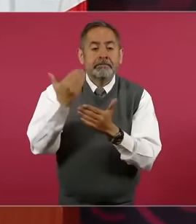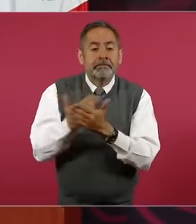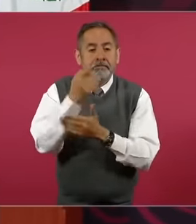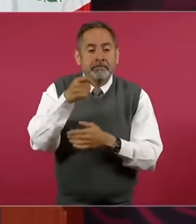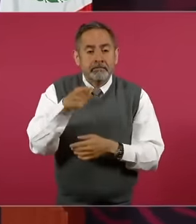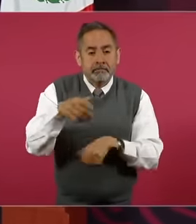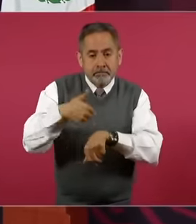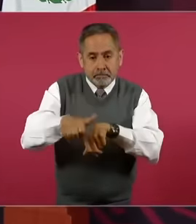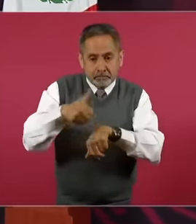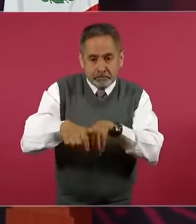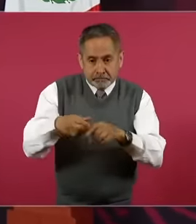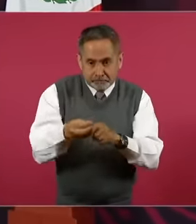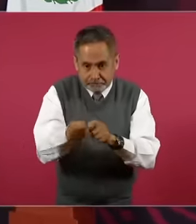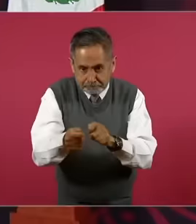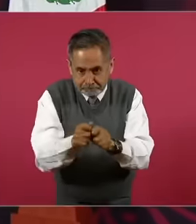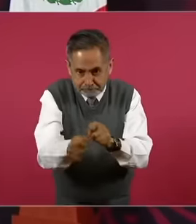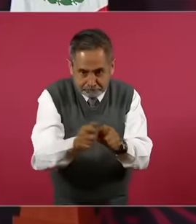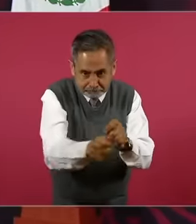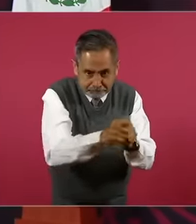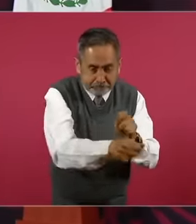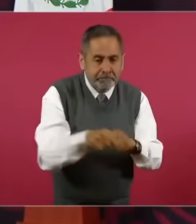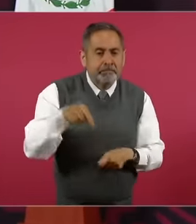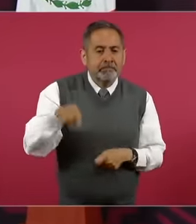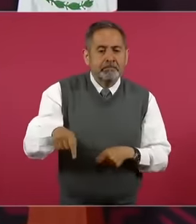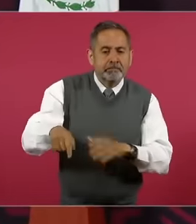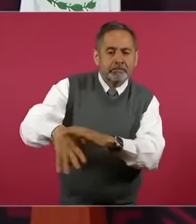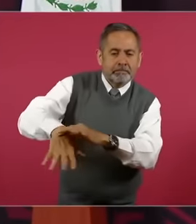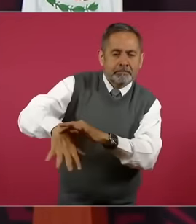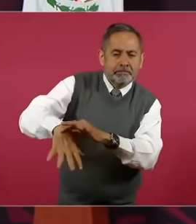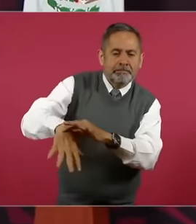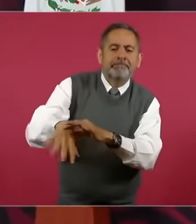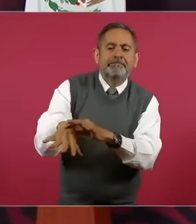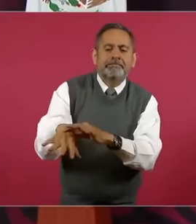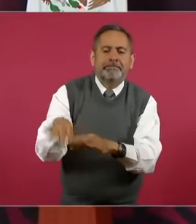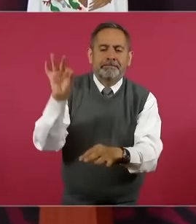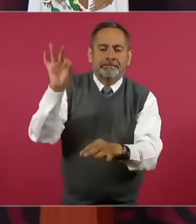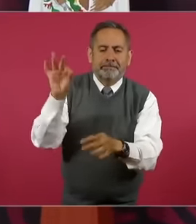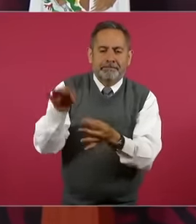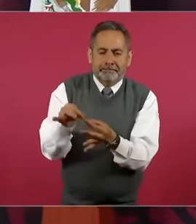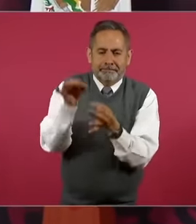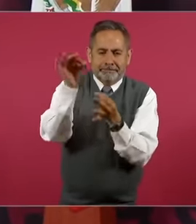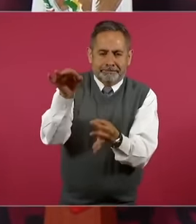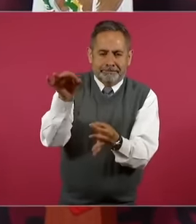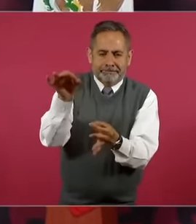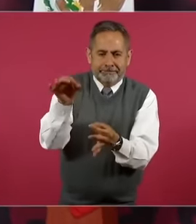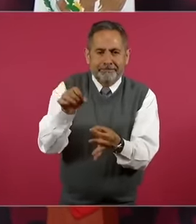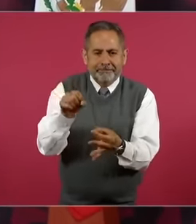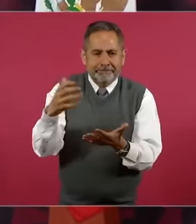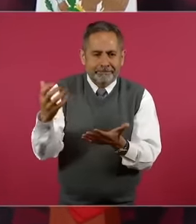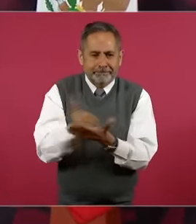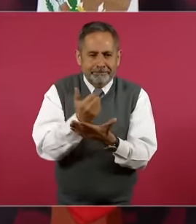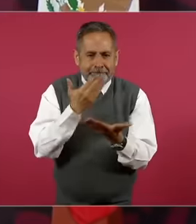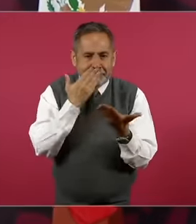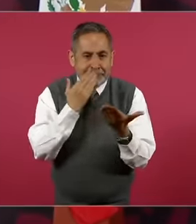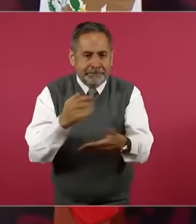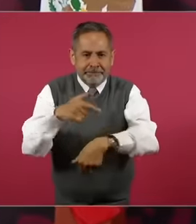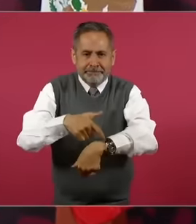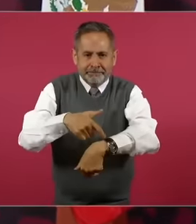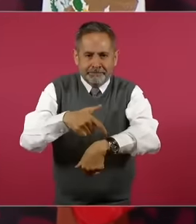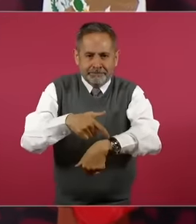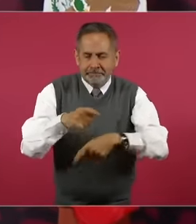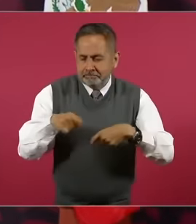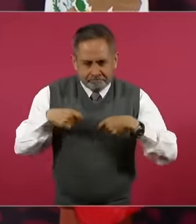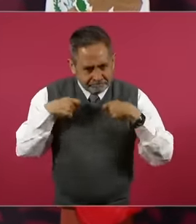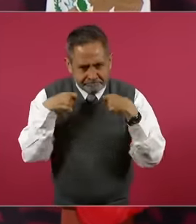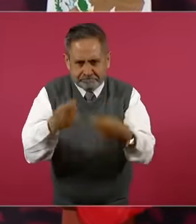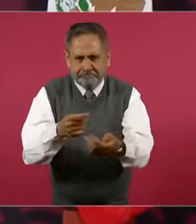un número, ¿sí?, y aquí se va a poner, a ver, el que saque, y el número se le